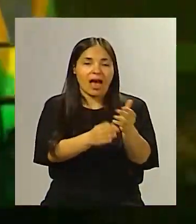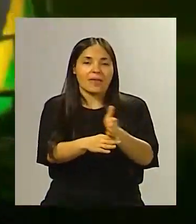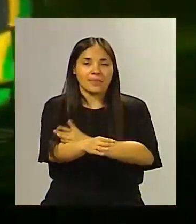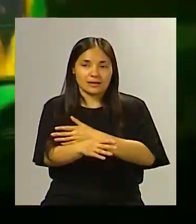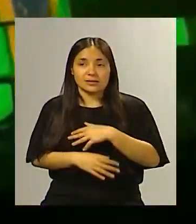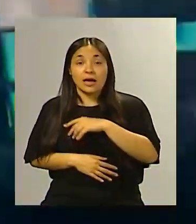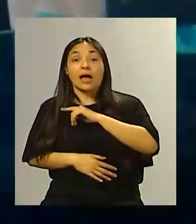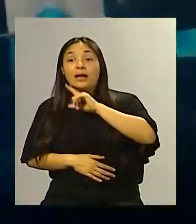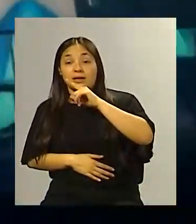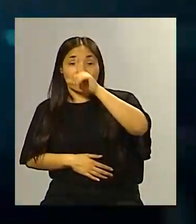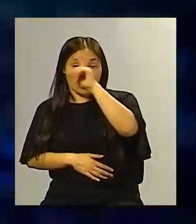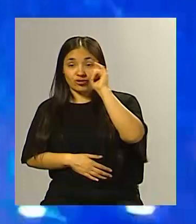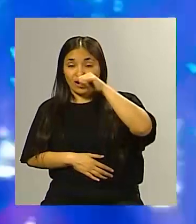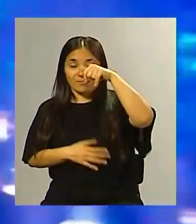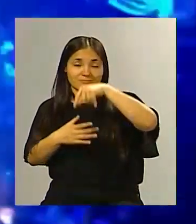sí, hay